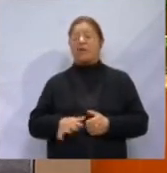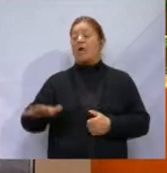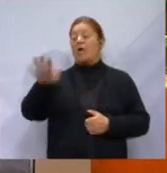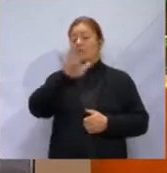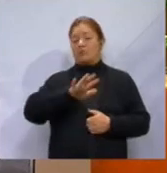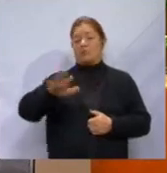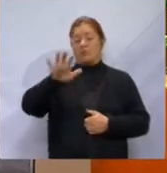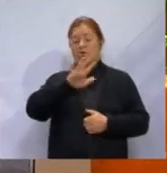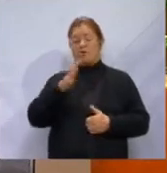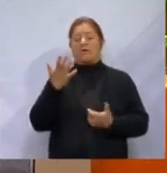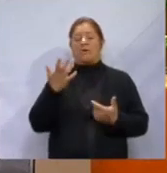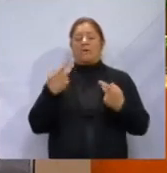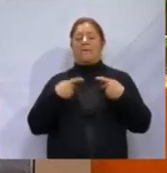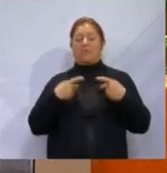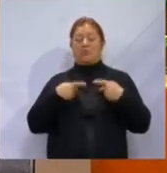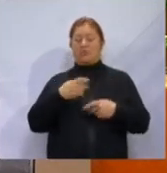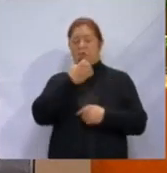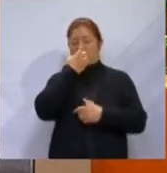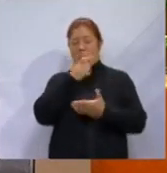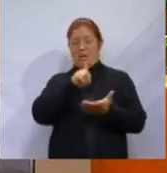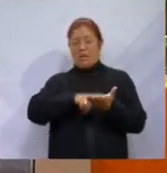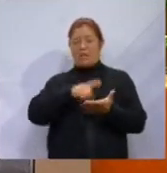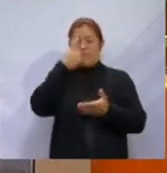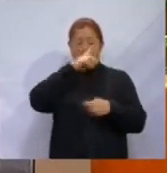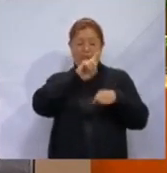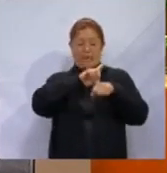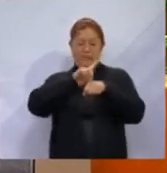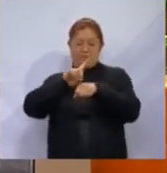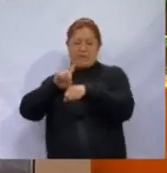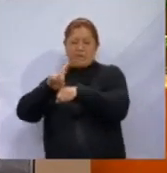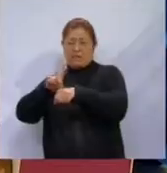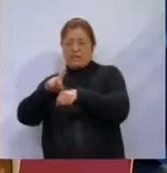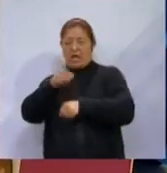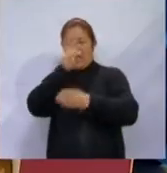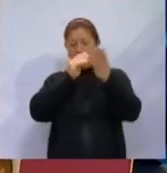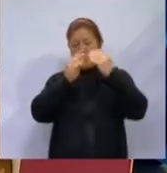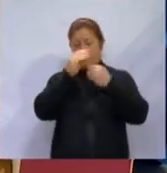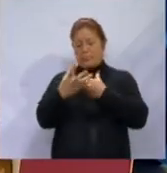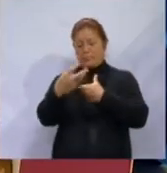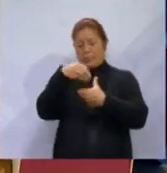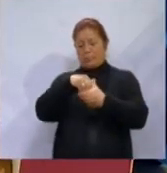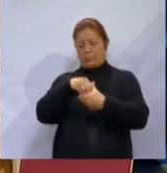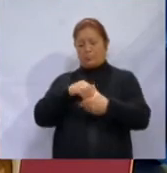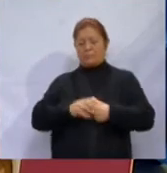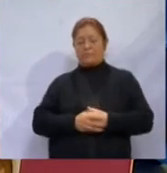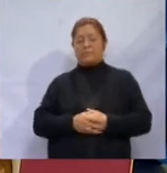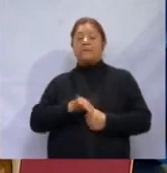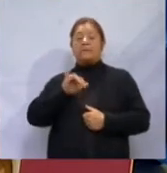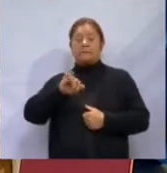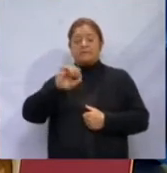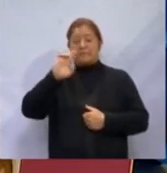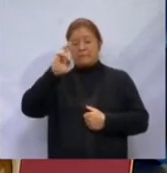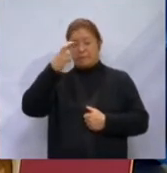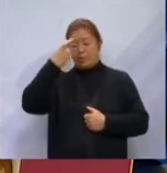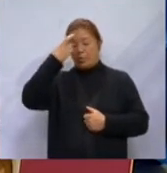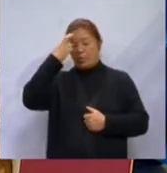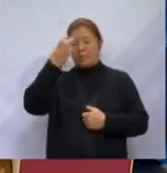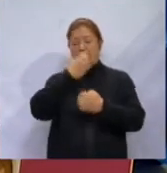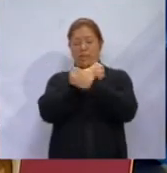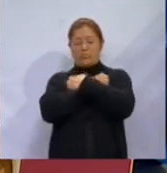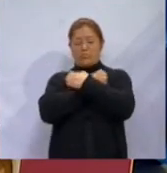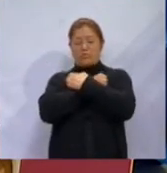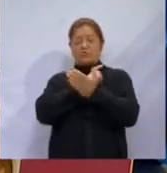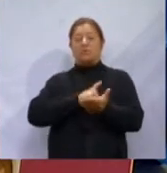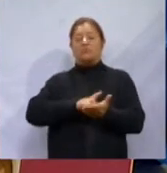comunidad escolar para construir día a día una comunidad inclusiva. Así es, y recuerden que la educación es un